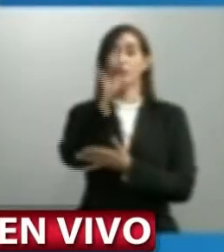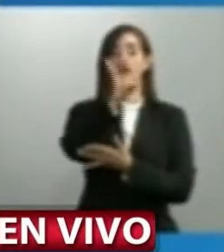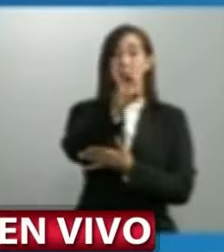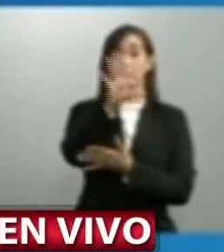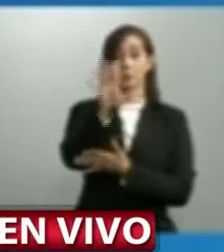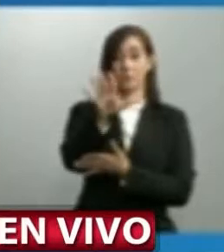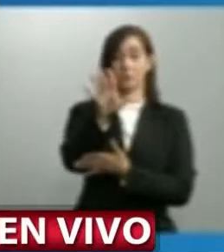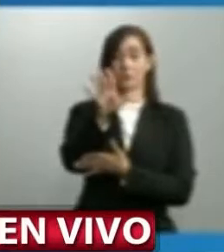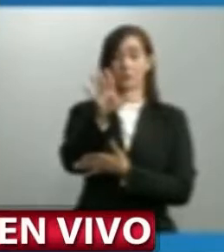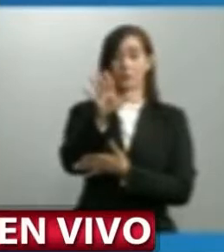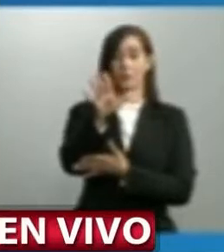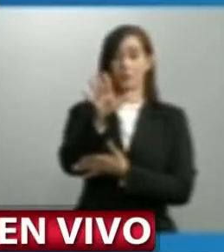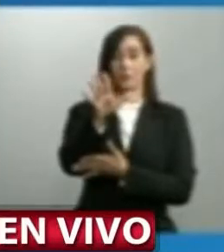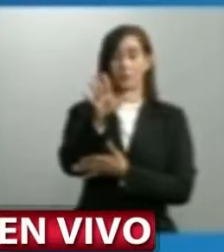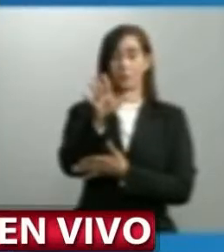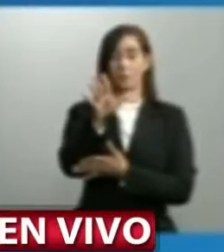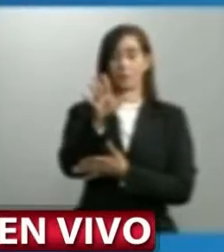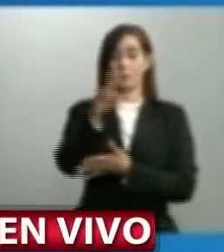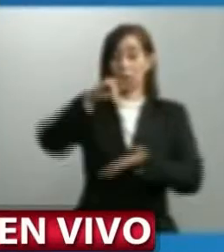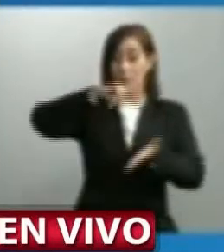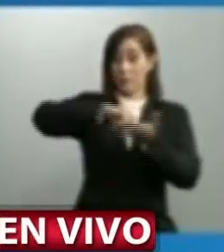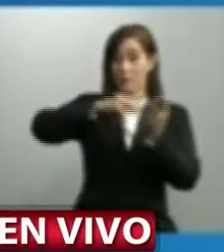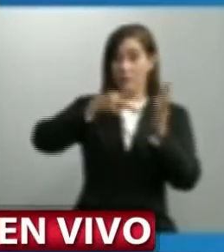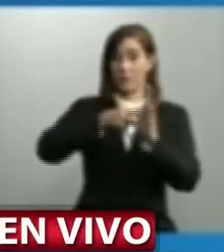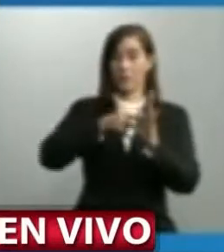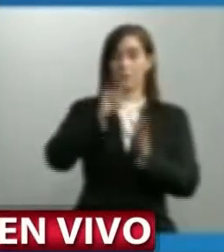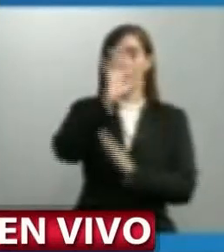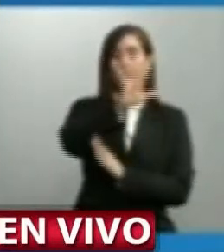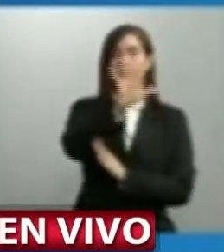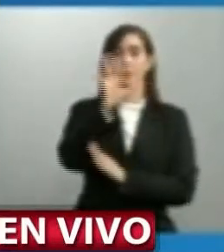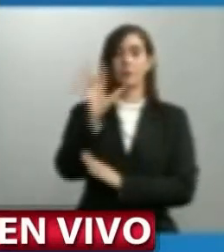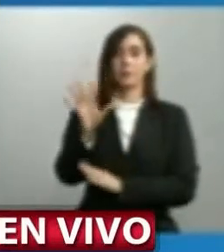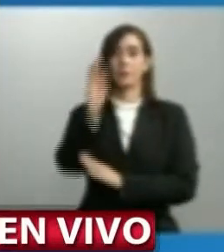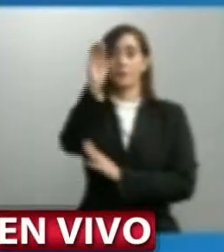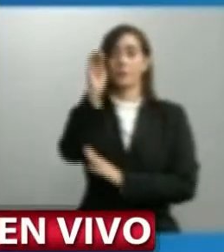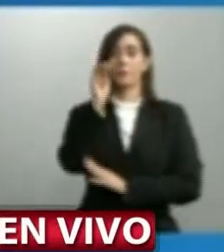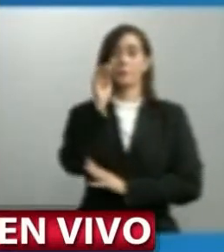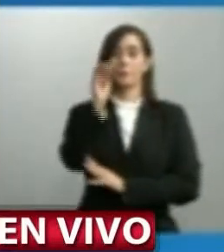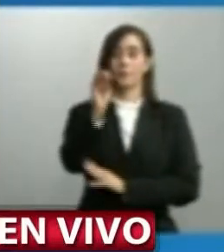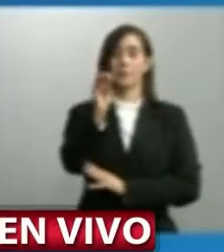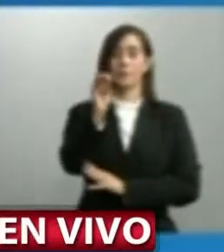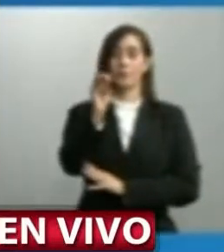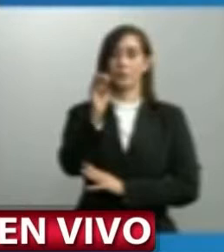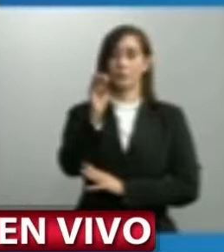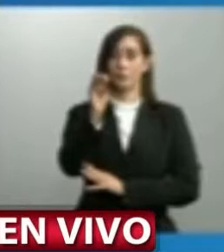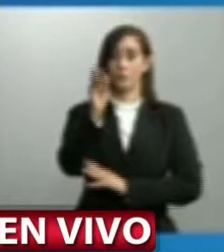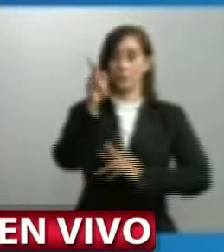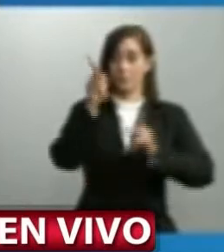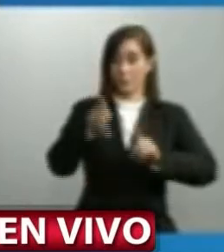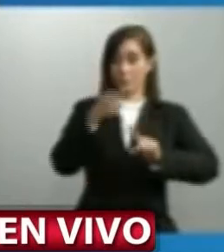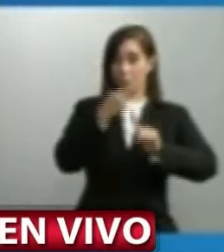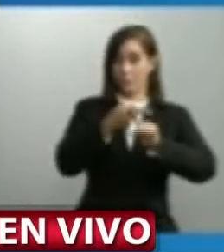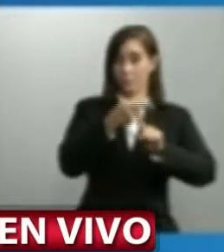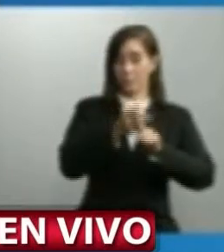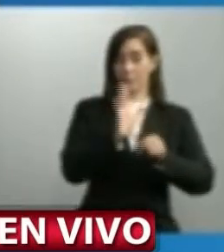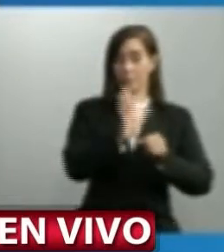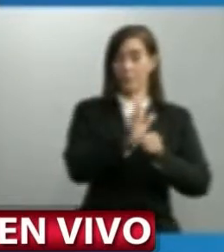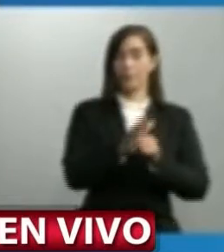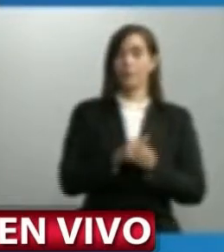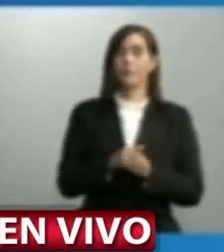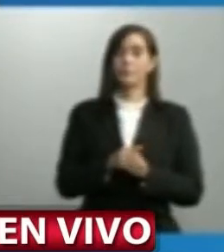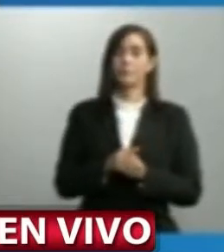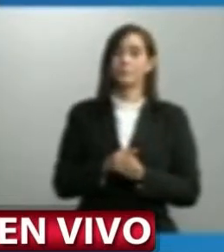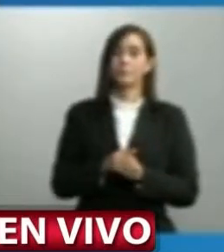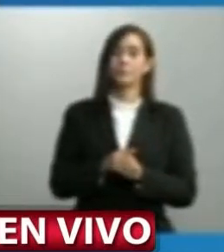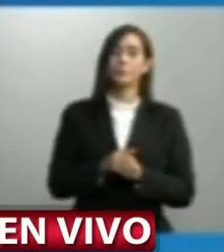8.285, constituyendo el 55% del total de afectados. Los casos